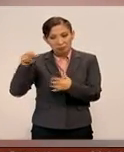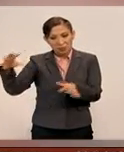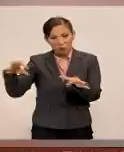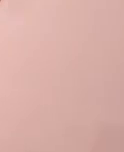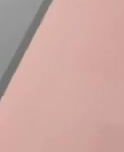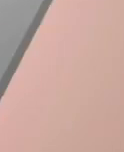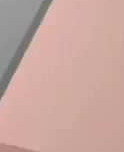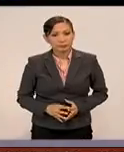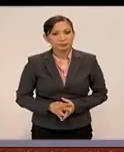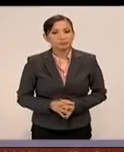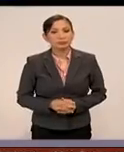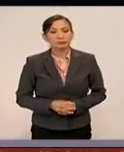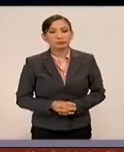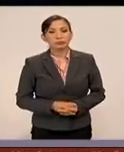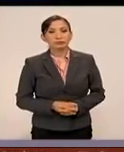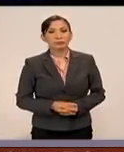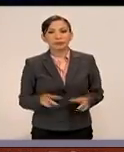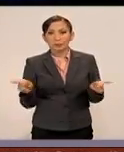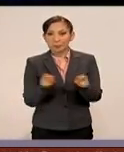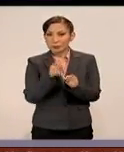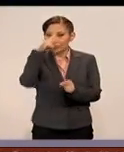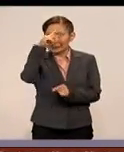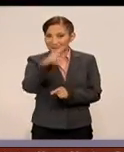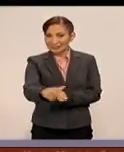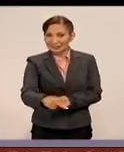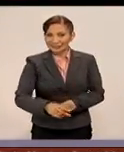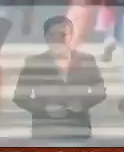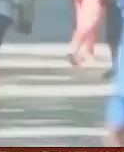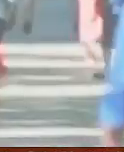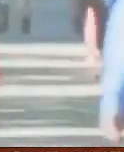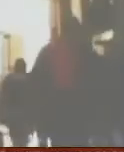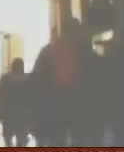ellos. Las breves de este país.